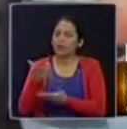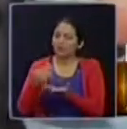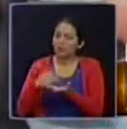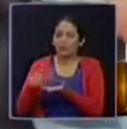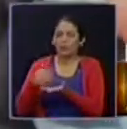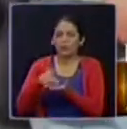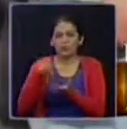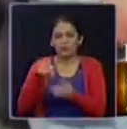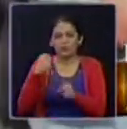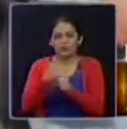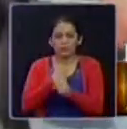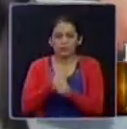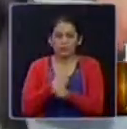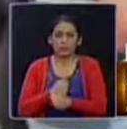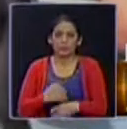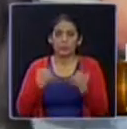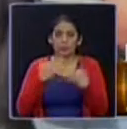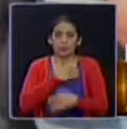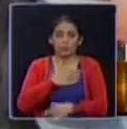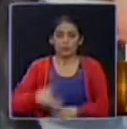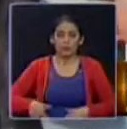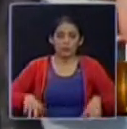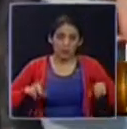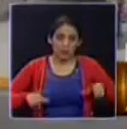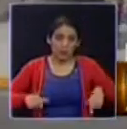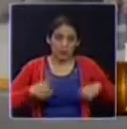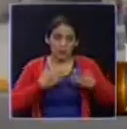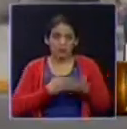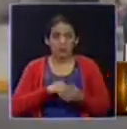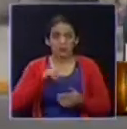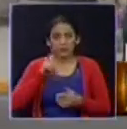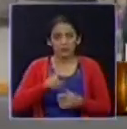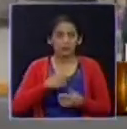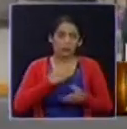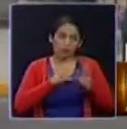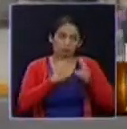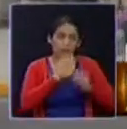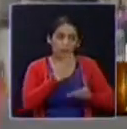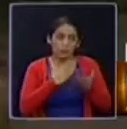de diálogo con el presidente de la República, Lenín Moreno, y los acuerdos